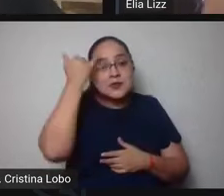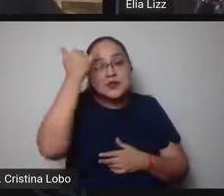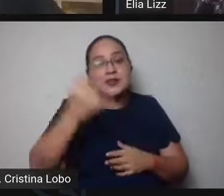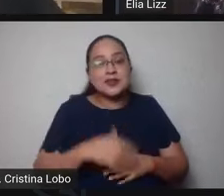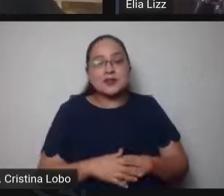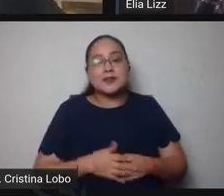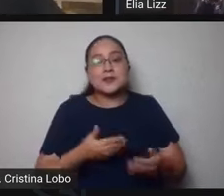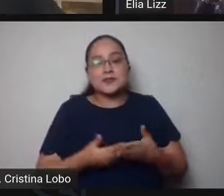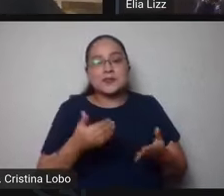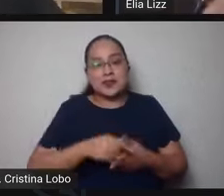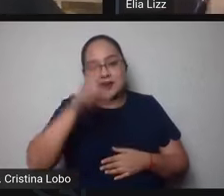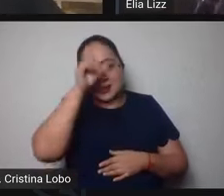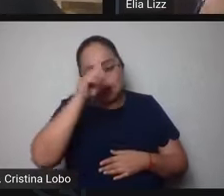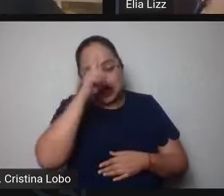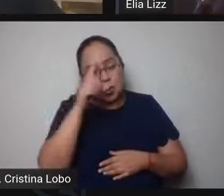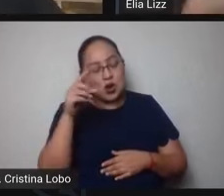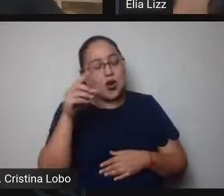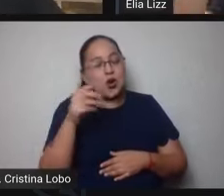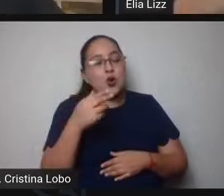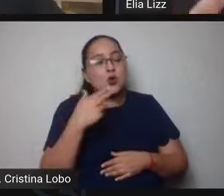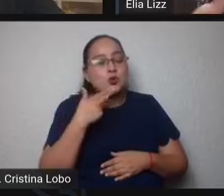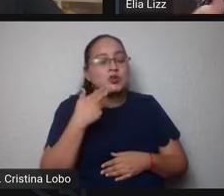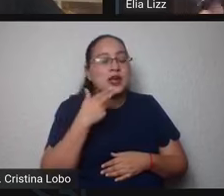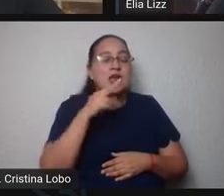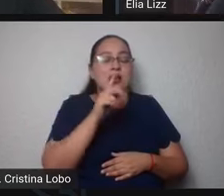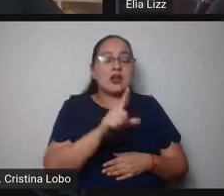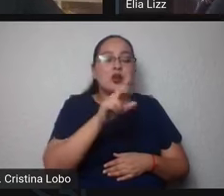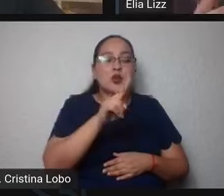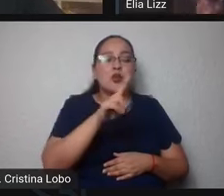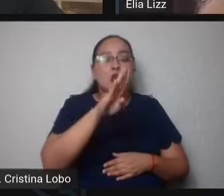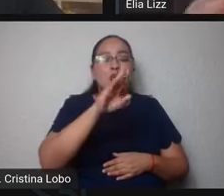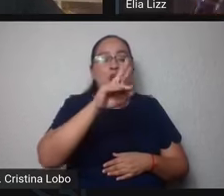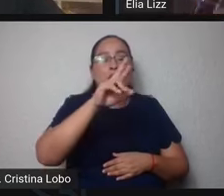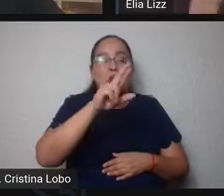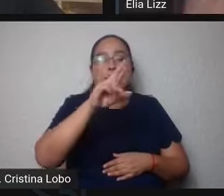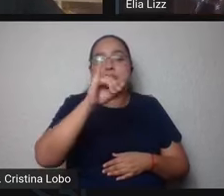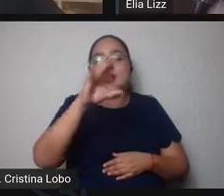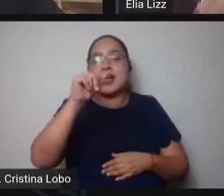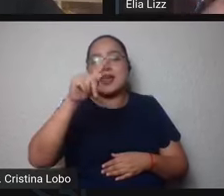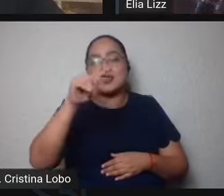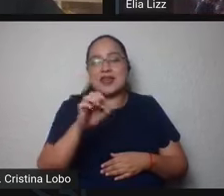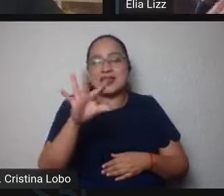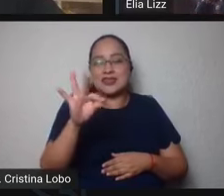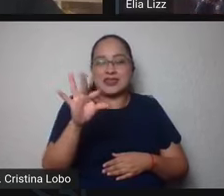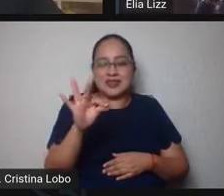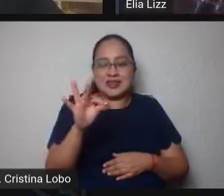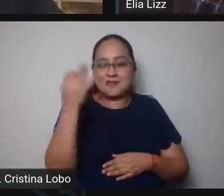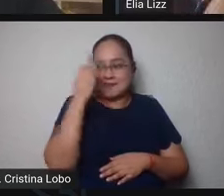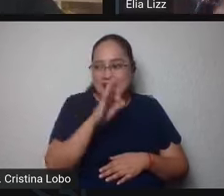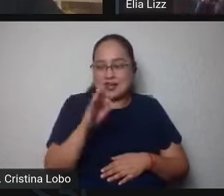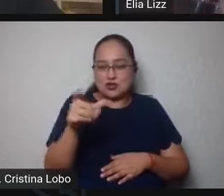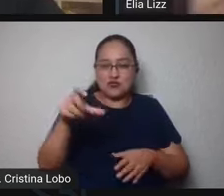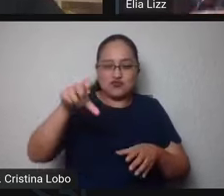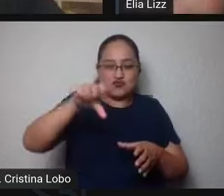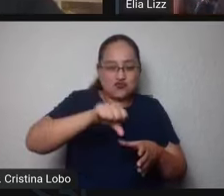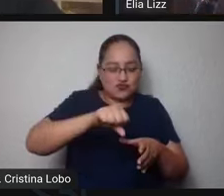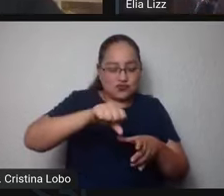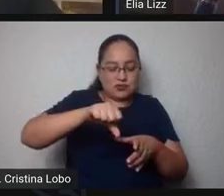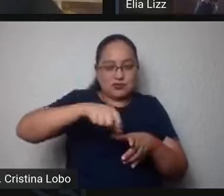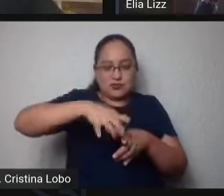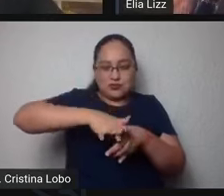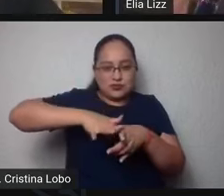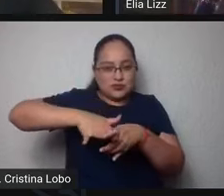recomiendo? Usa lubricantes. Sé que no vas a lubricar de manera natural, ¿no? Pero hay lubricantes que ayudan. Algo mejor